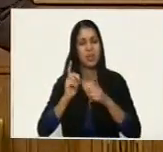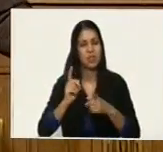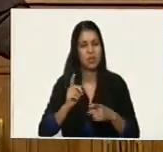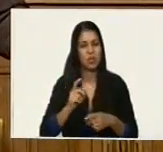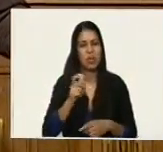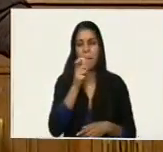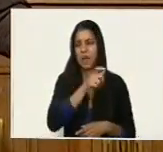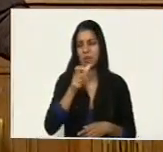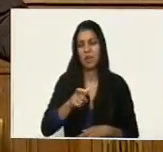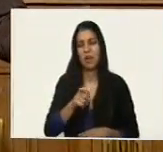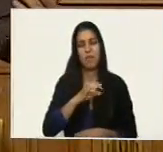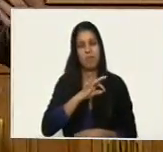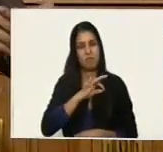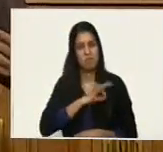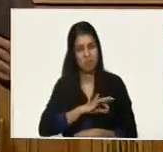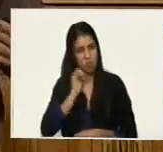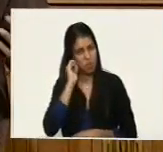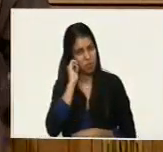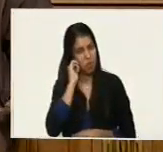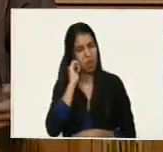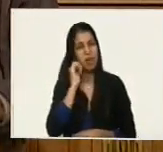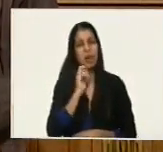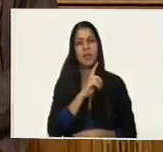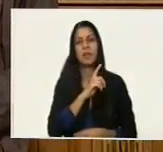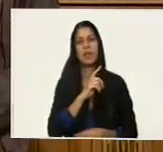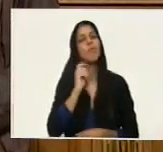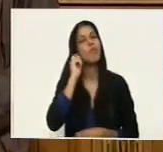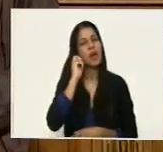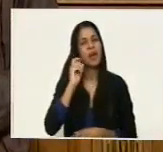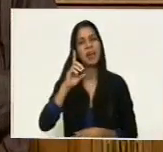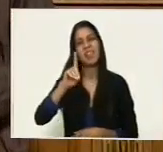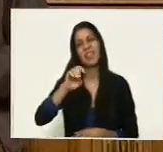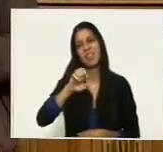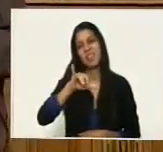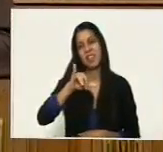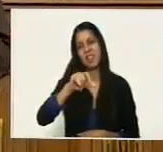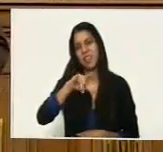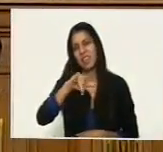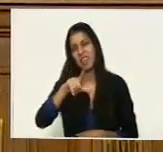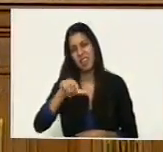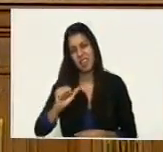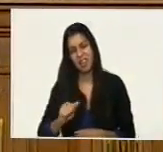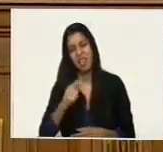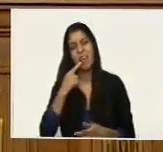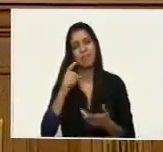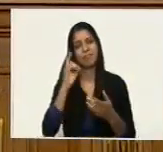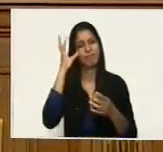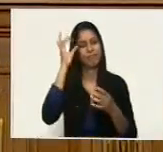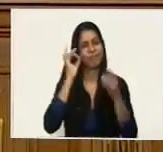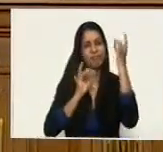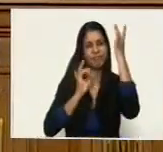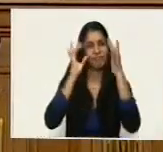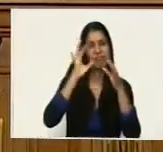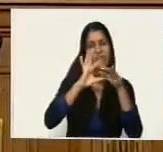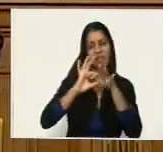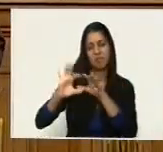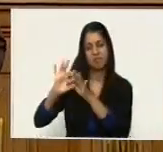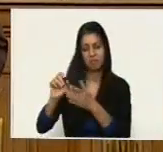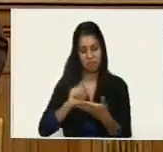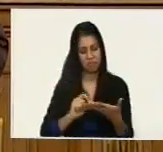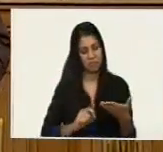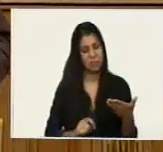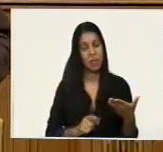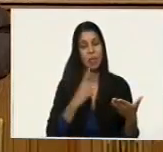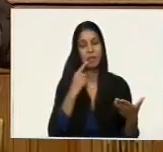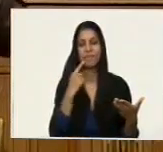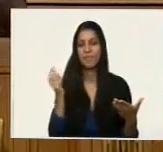ustedes, pero Delia Fiallo sí la conoce. De Delia Fiallo, ella se quejaba hace poco y ella decía,